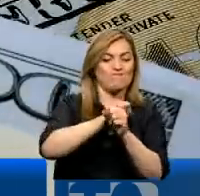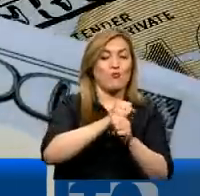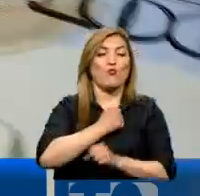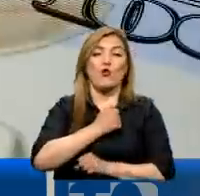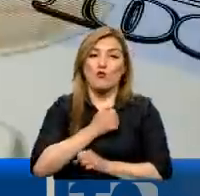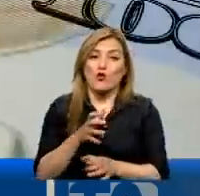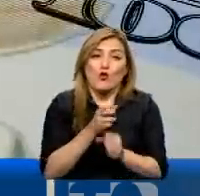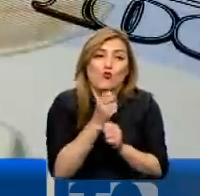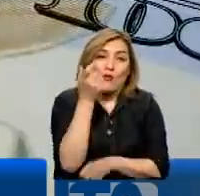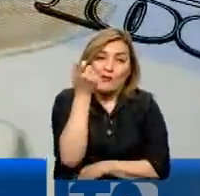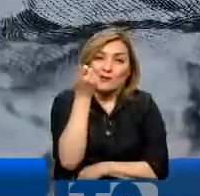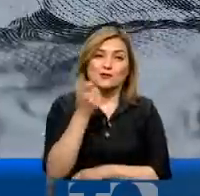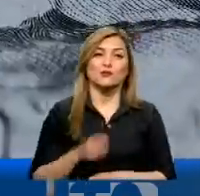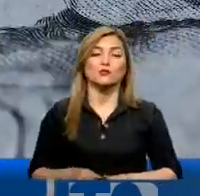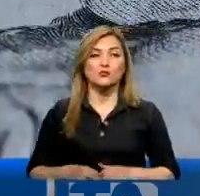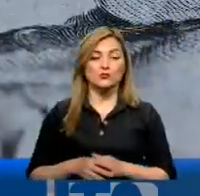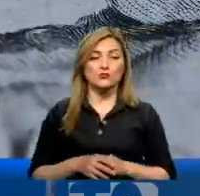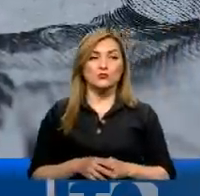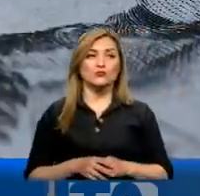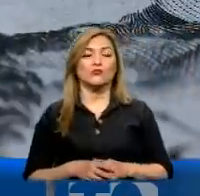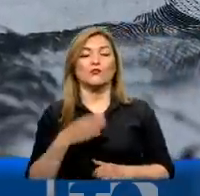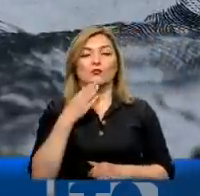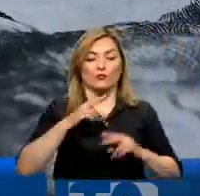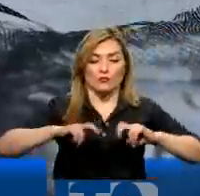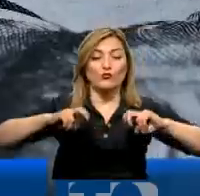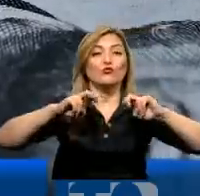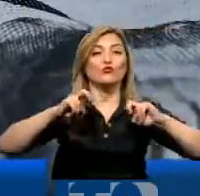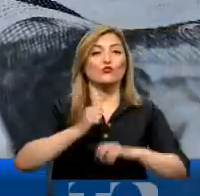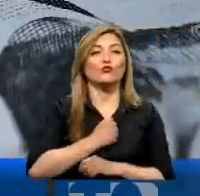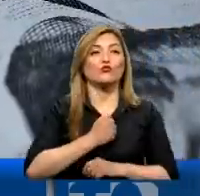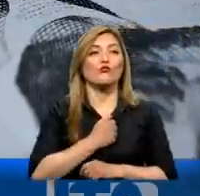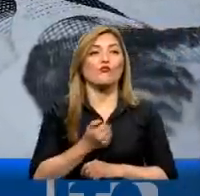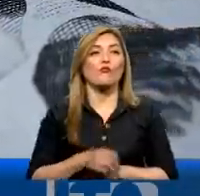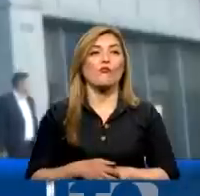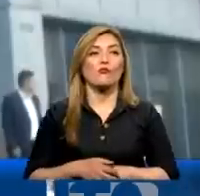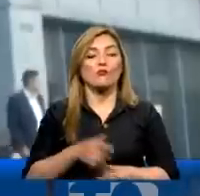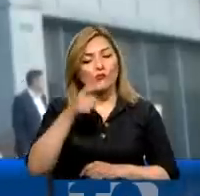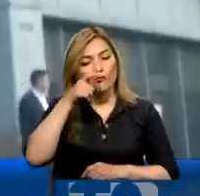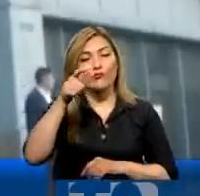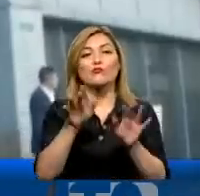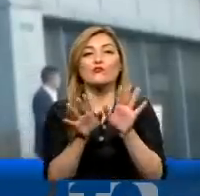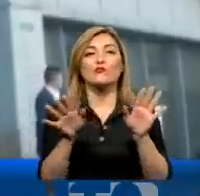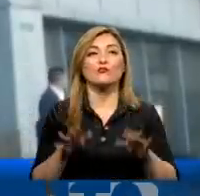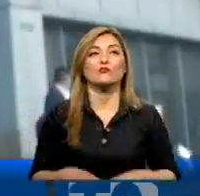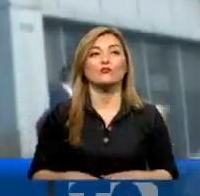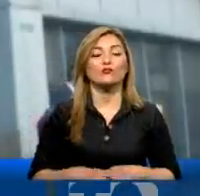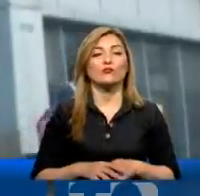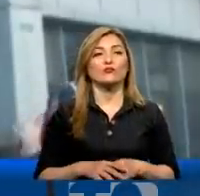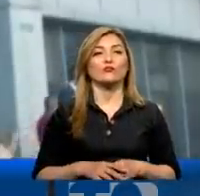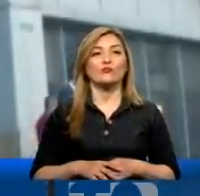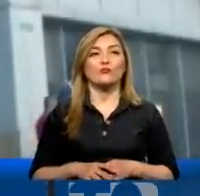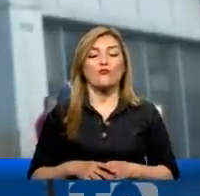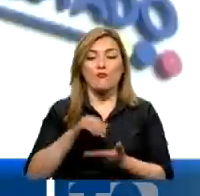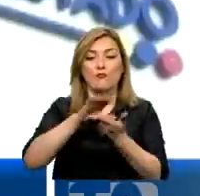y recuperar el dinero. Se realizará mediante una investigación patrimonial que estará bajo la Fiscalía General del Estado, y